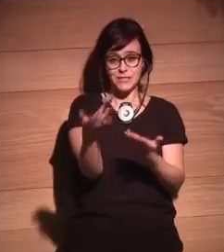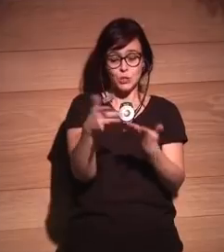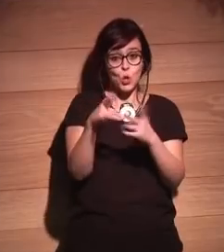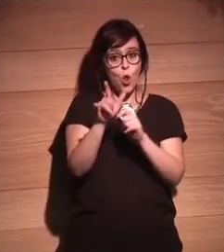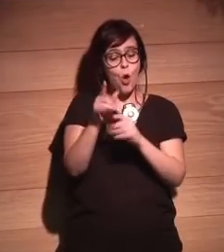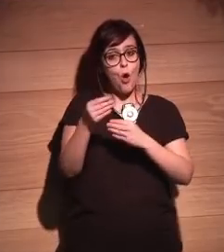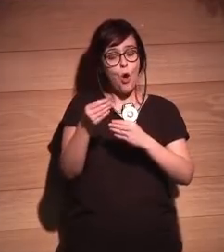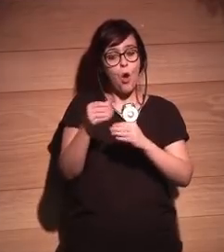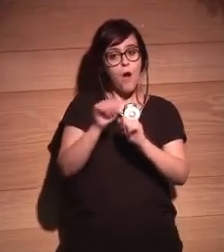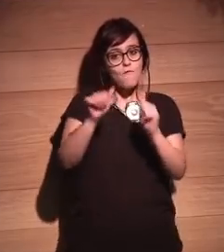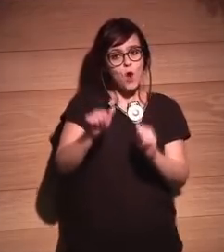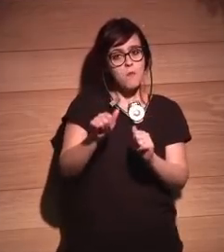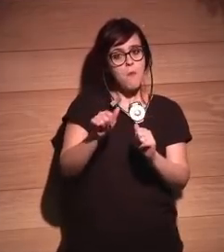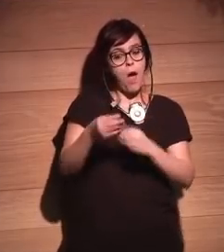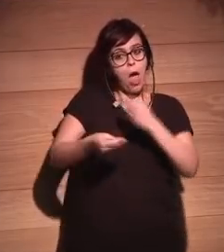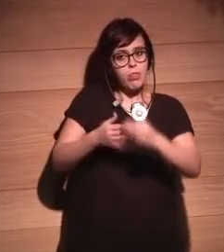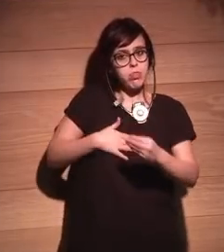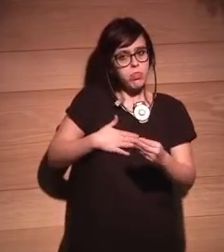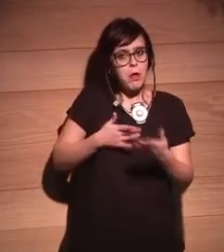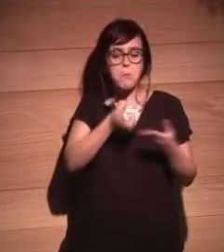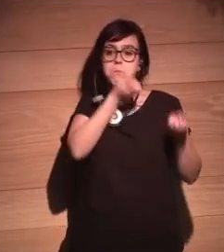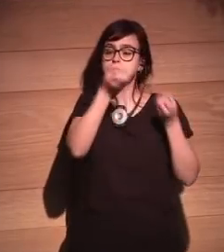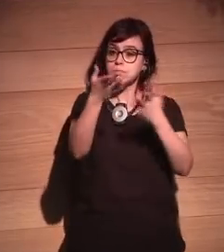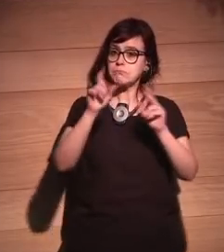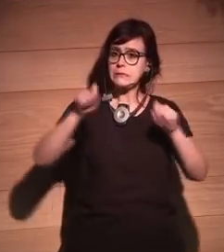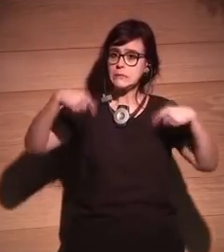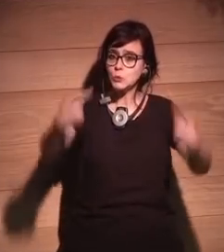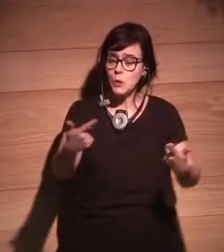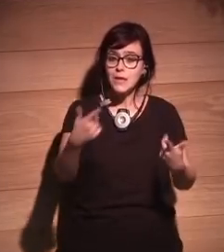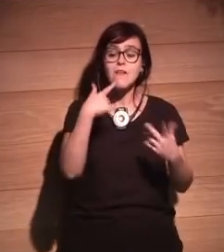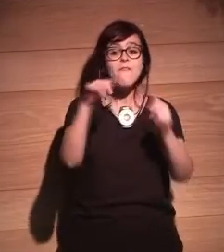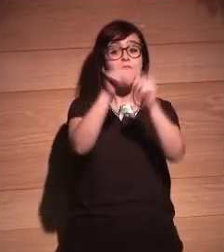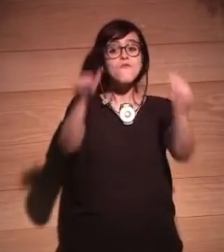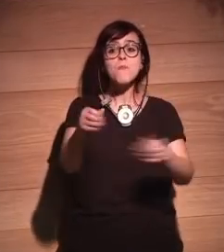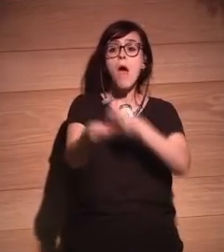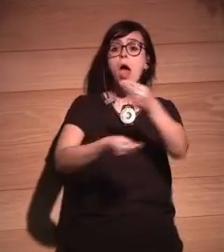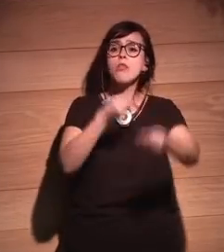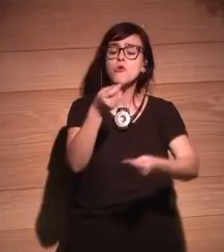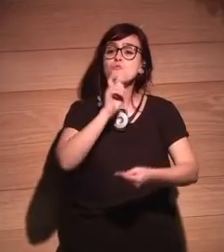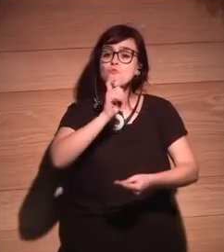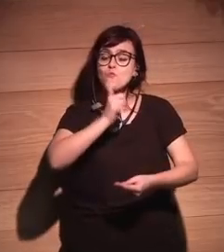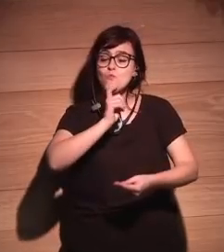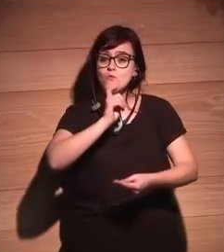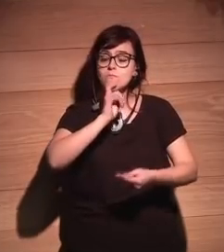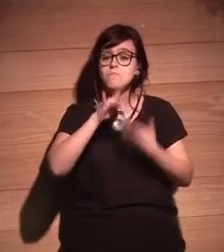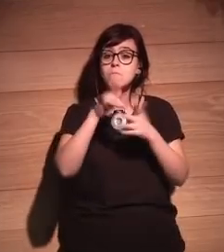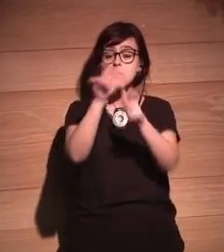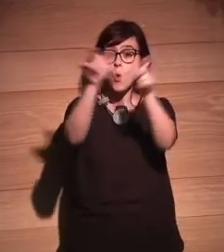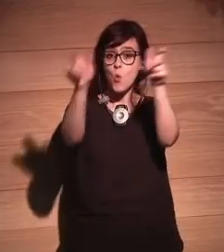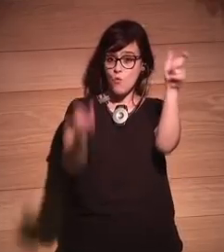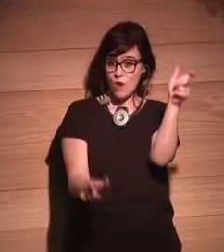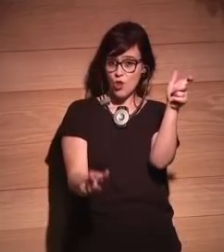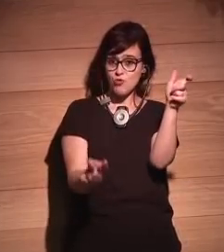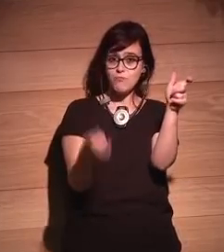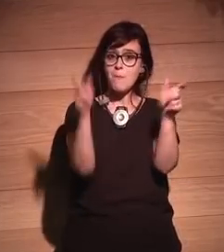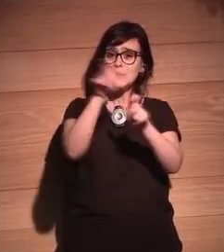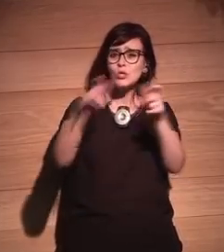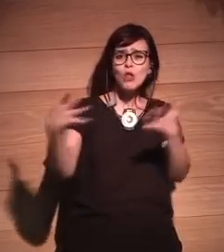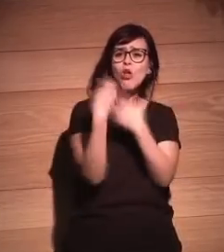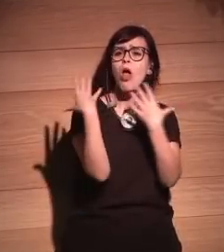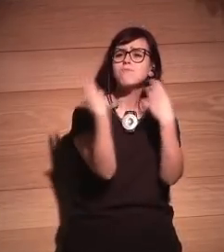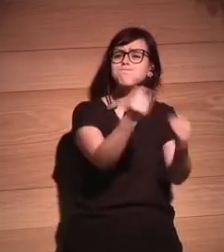Lo hago con mi propia forma de hacerlo. Y la forma de hacerlo es utilizando palabras que todo el mundo